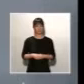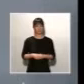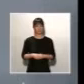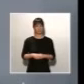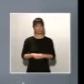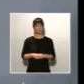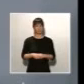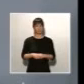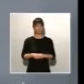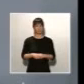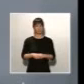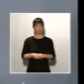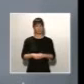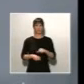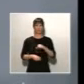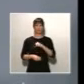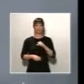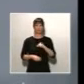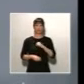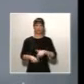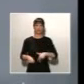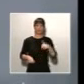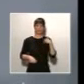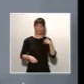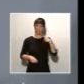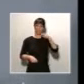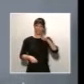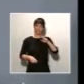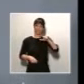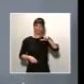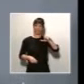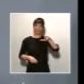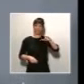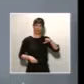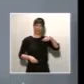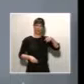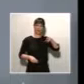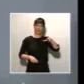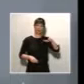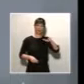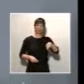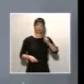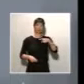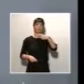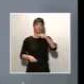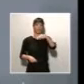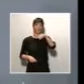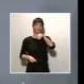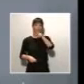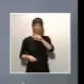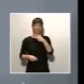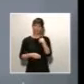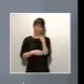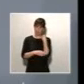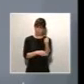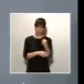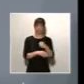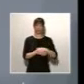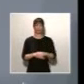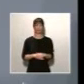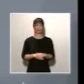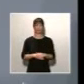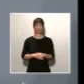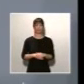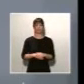Hospital Gregorio Marañón y en el Gómezulla. Así también se han iniciado labores de apoyo